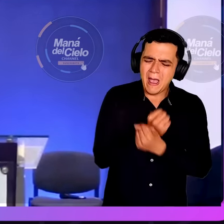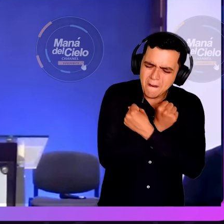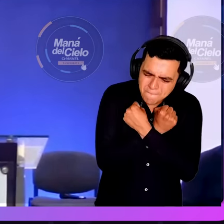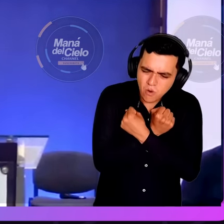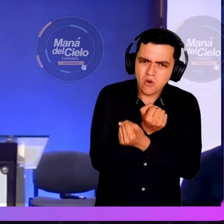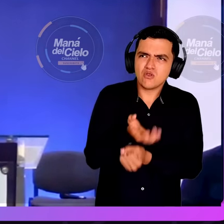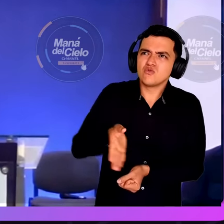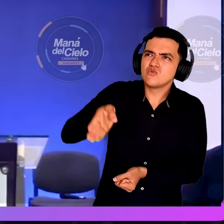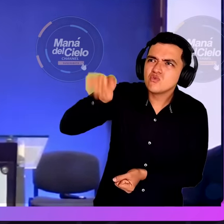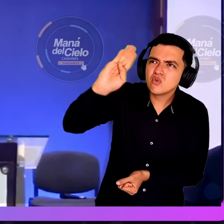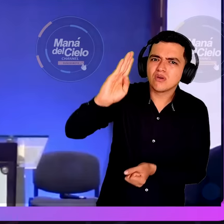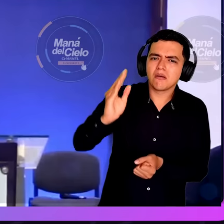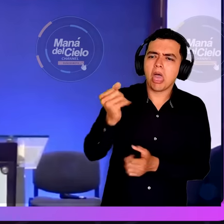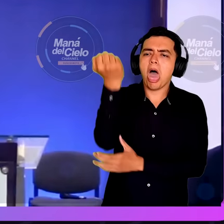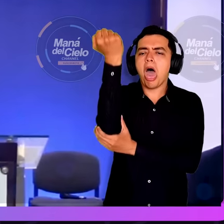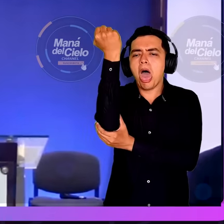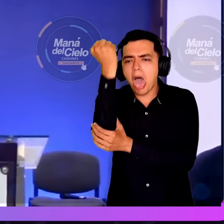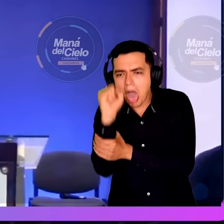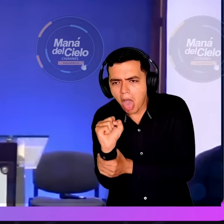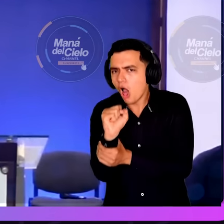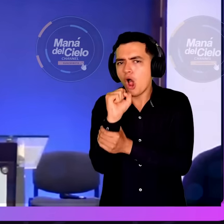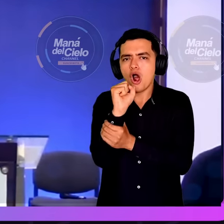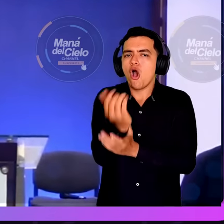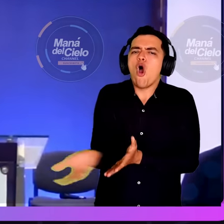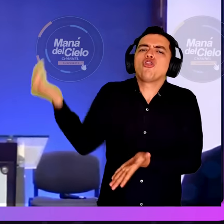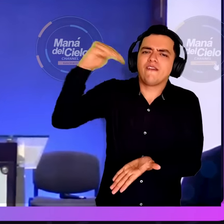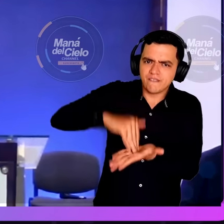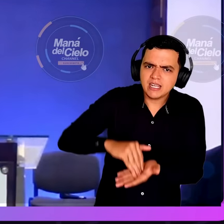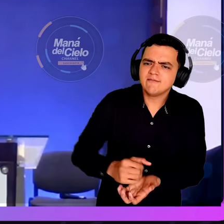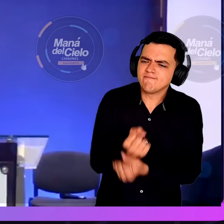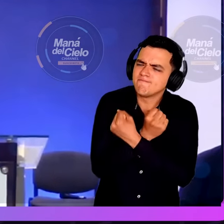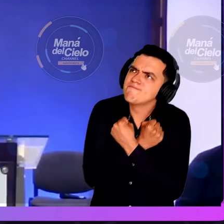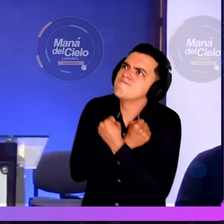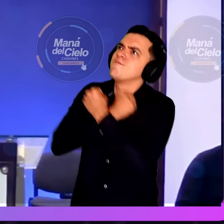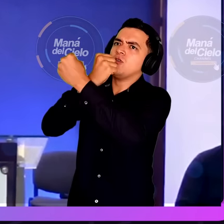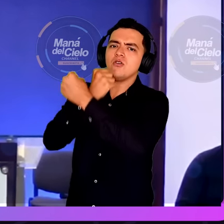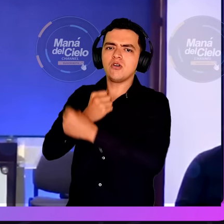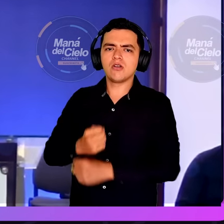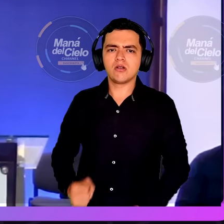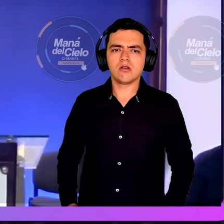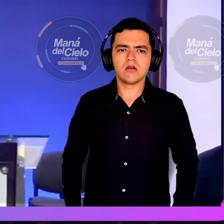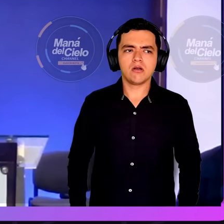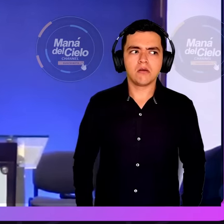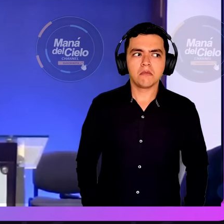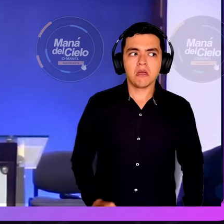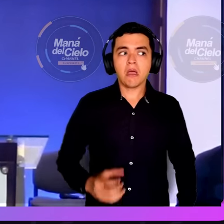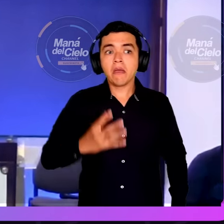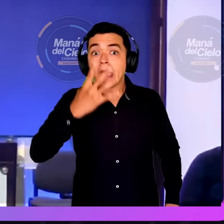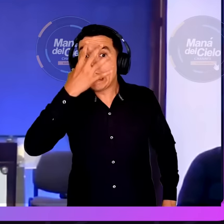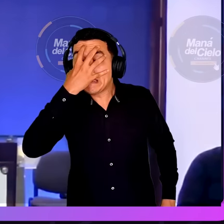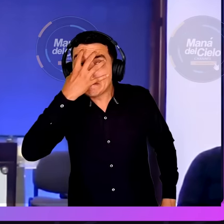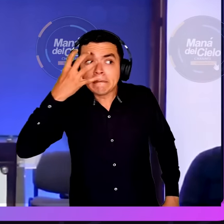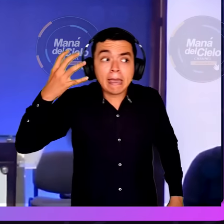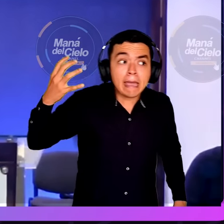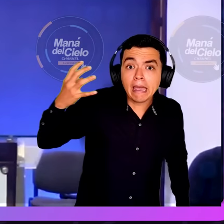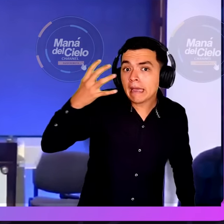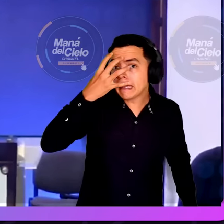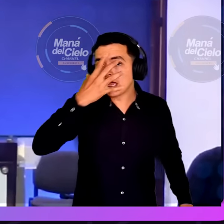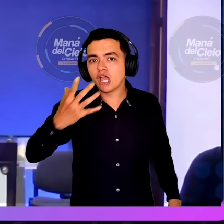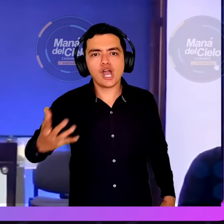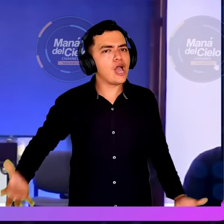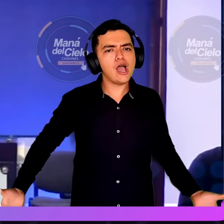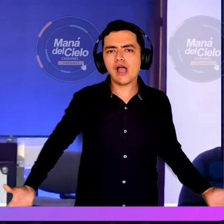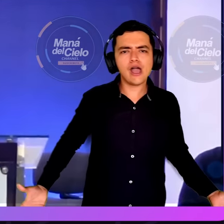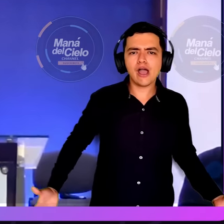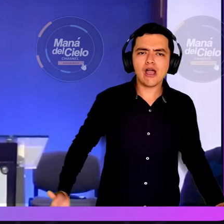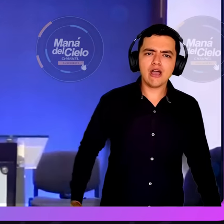pero qué es eso, que se suba un poquito de altura. Una cantidad de cosas. ¿Por qué? Porque hemos perdido la esencia. Pero yo creo que en este